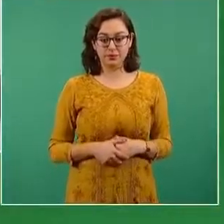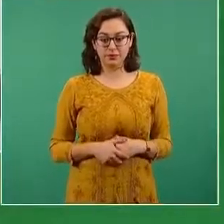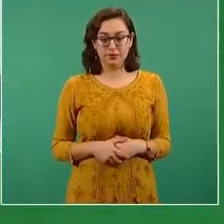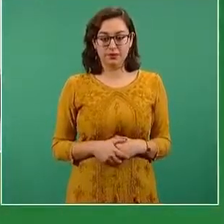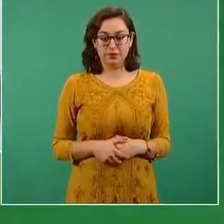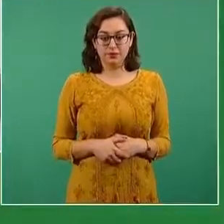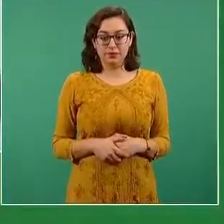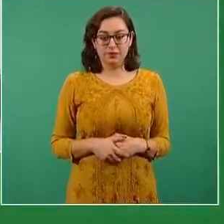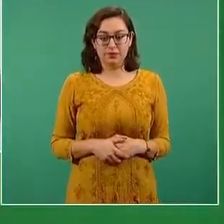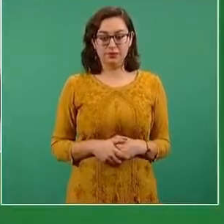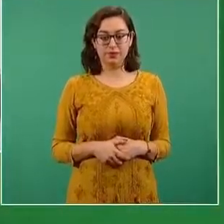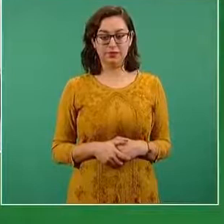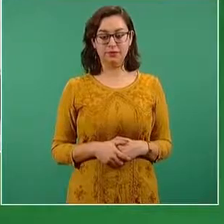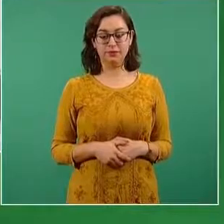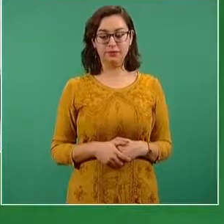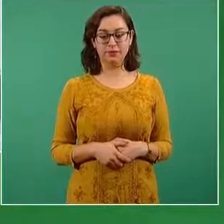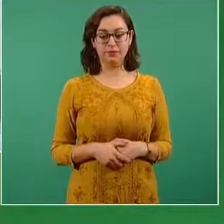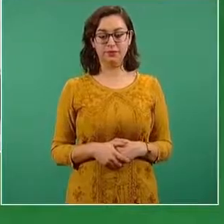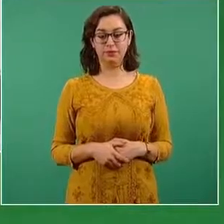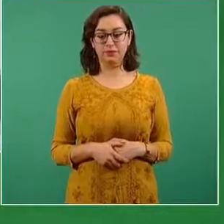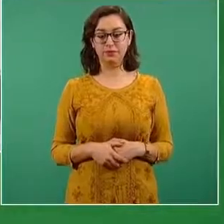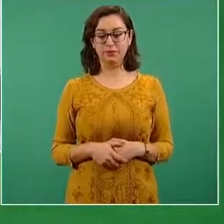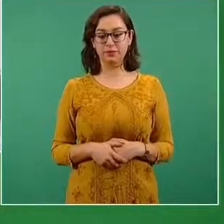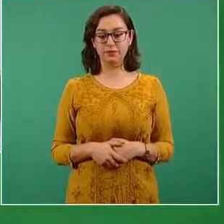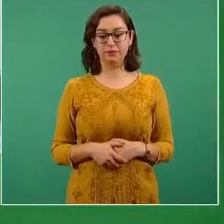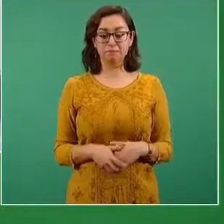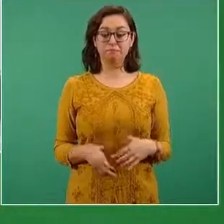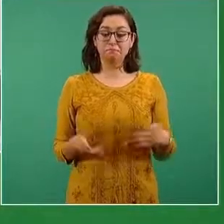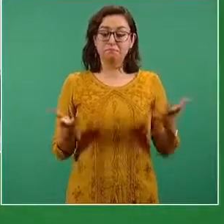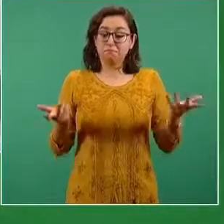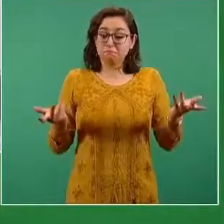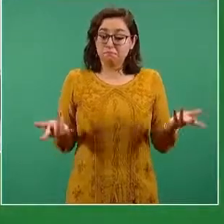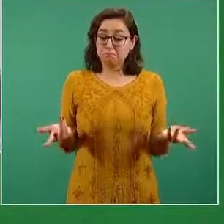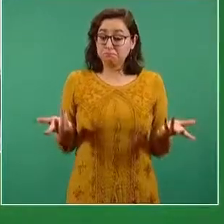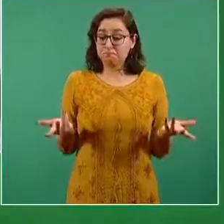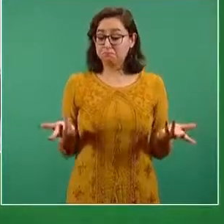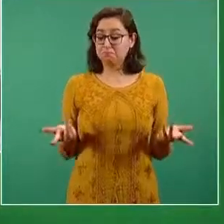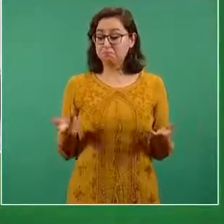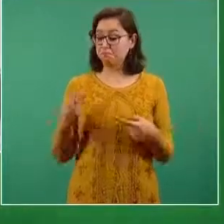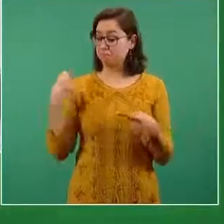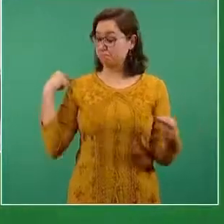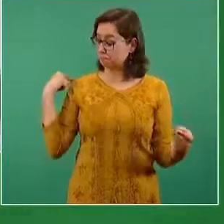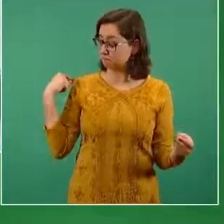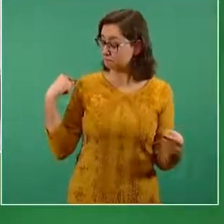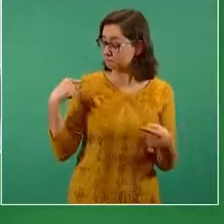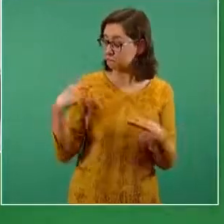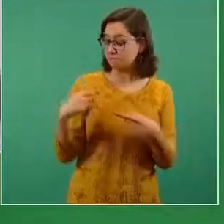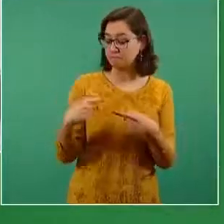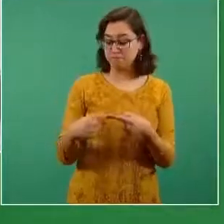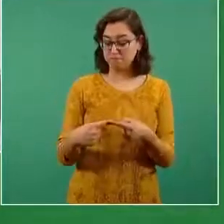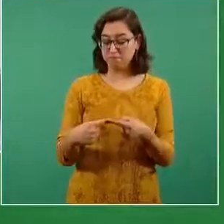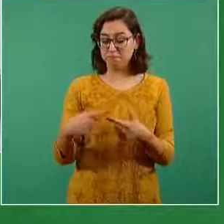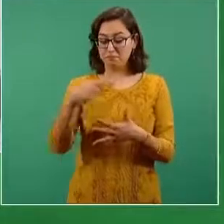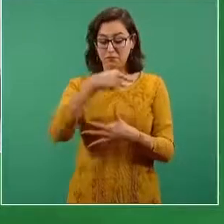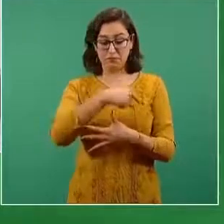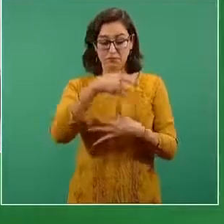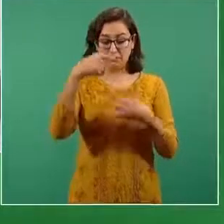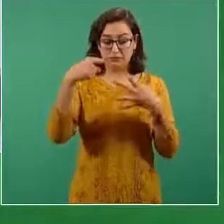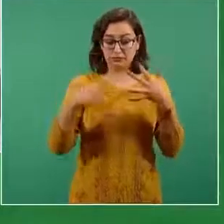las medidas preventivas que hemos considerado o las características de las medidas que